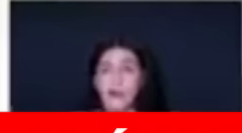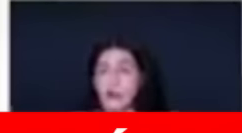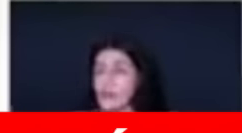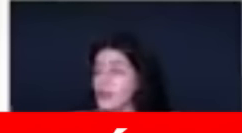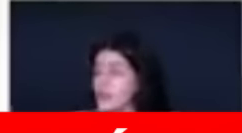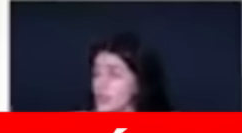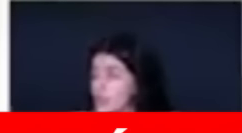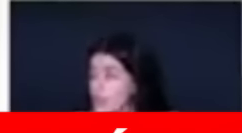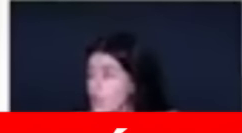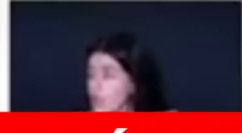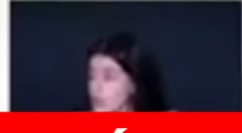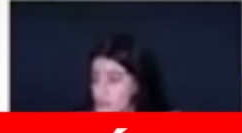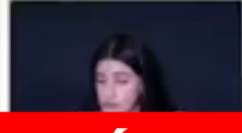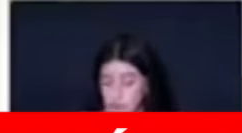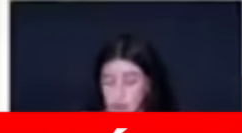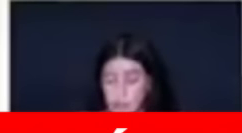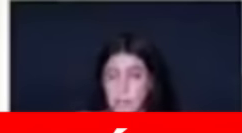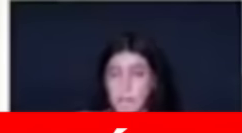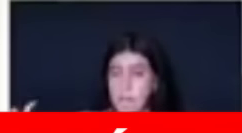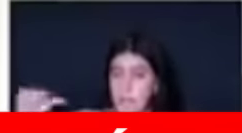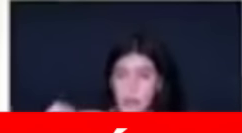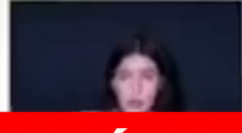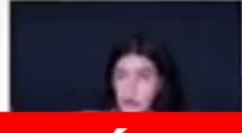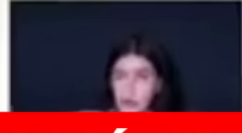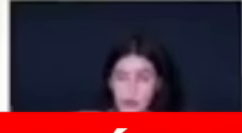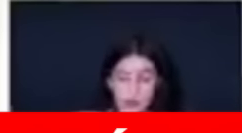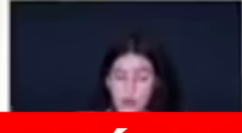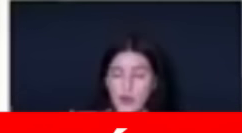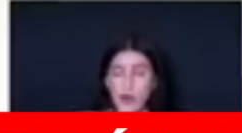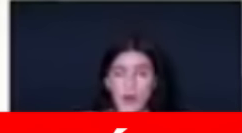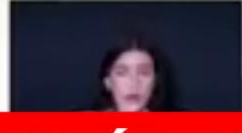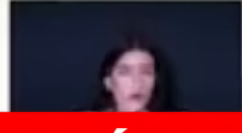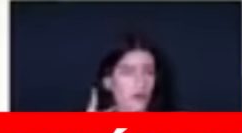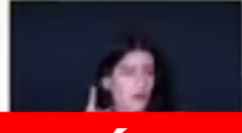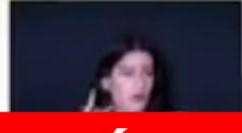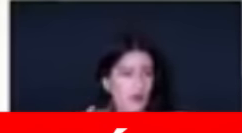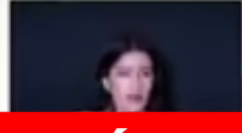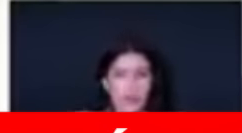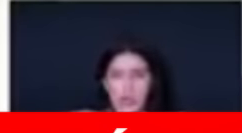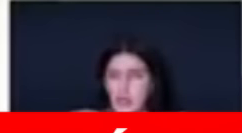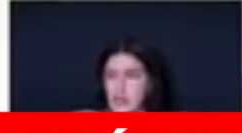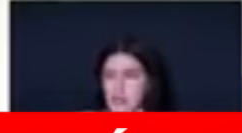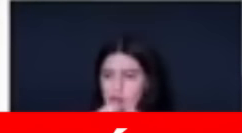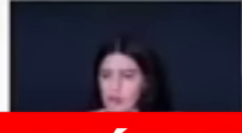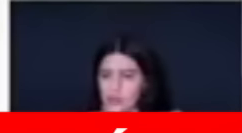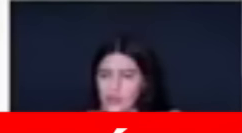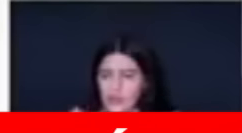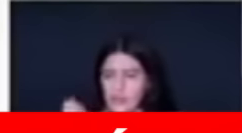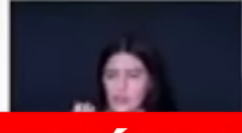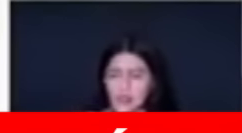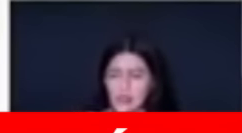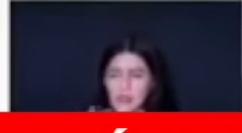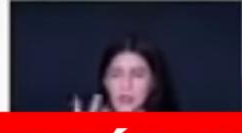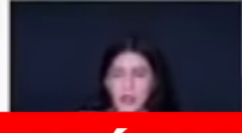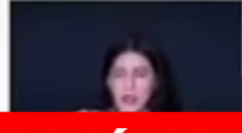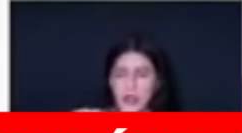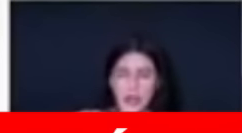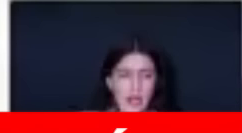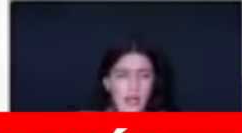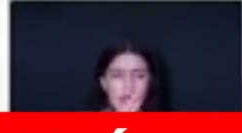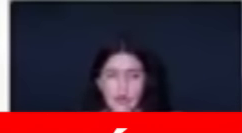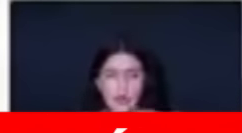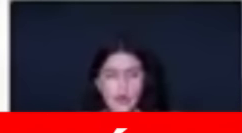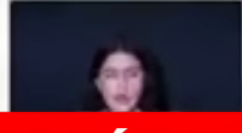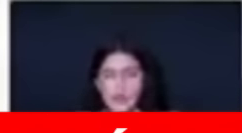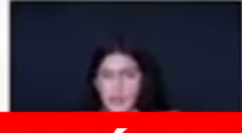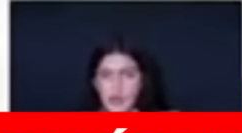Hoy es diferente. Hoy Morena ha creado un sistema en el cual el narco no solamente